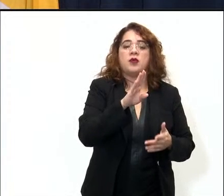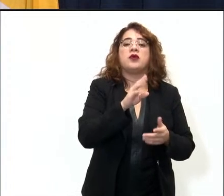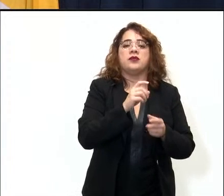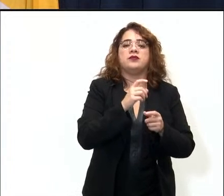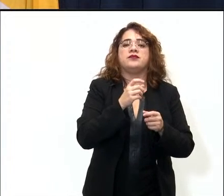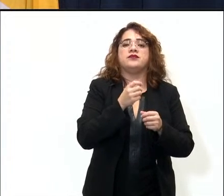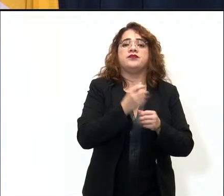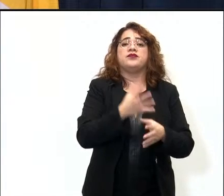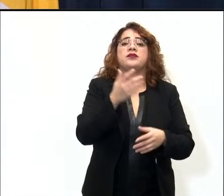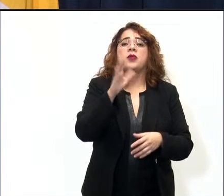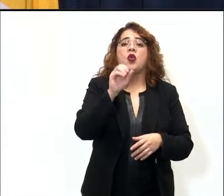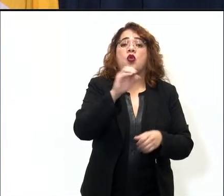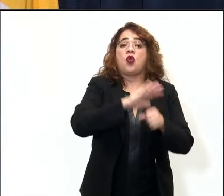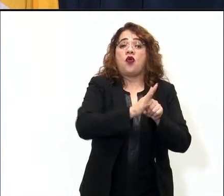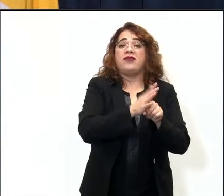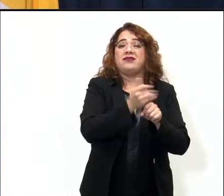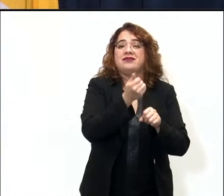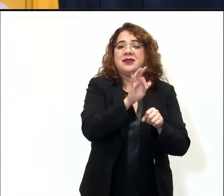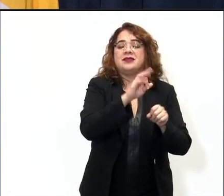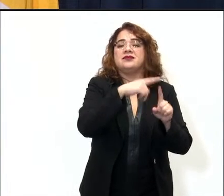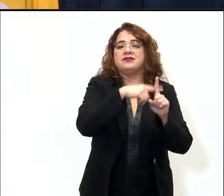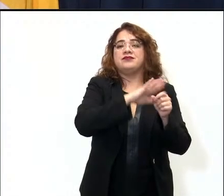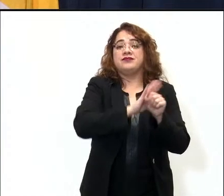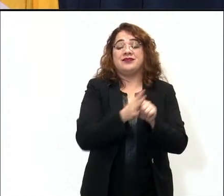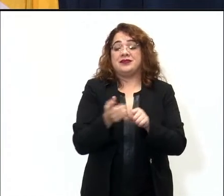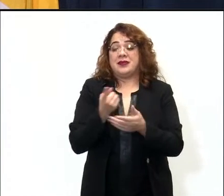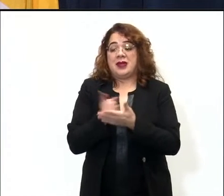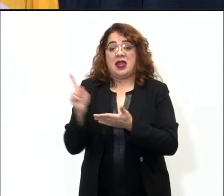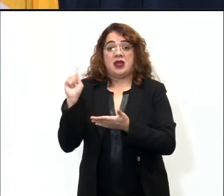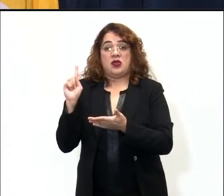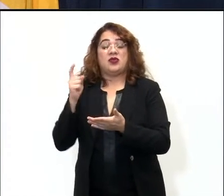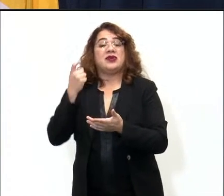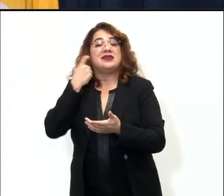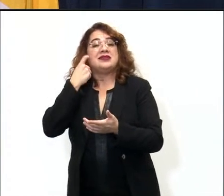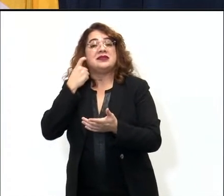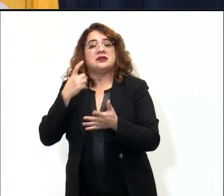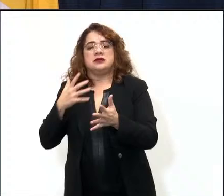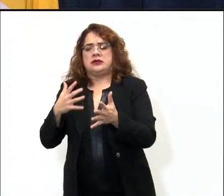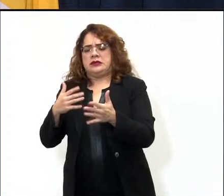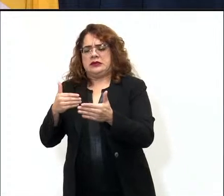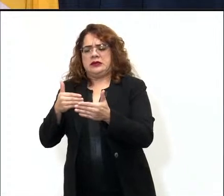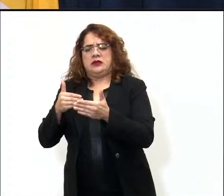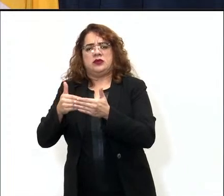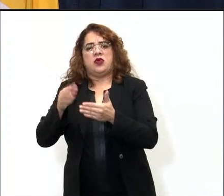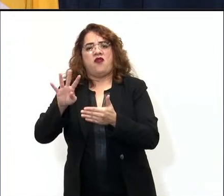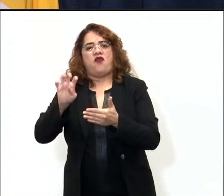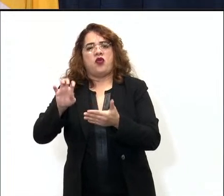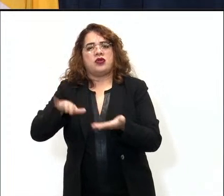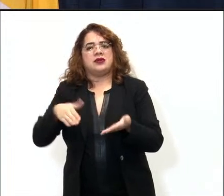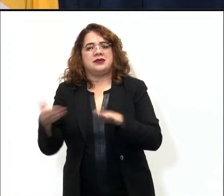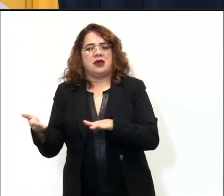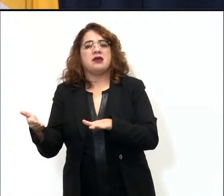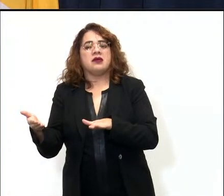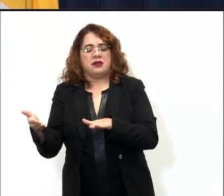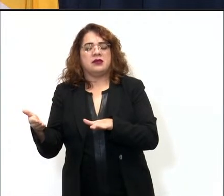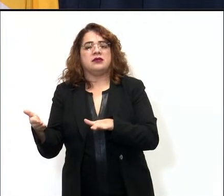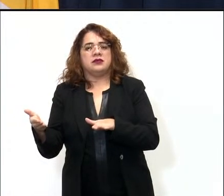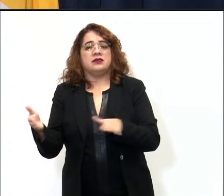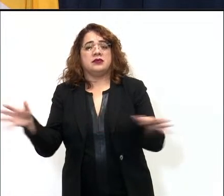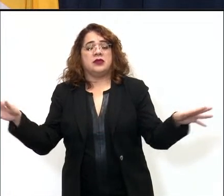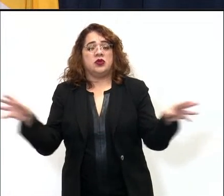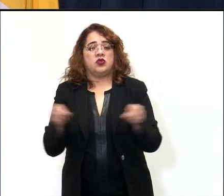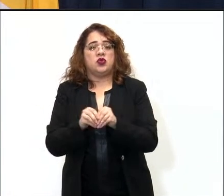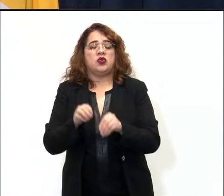de COVID-19. Apenas la semana pasada estábamos alcanzando los 400 y ahora reportamos